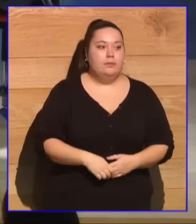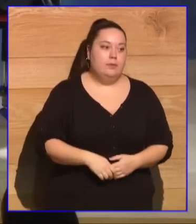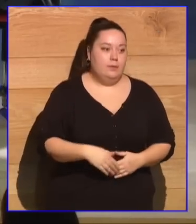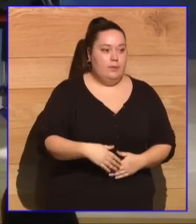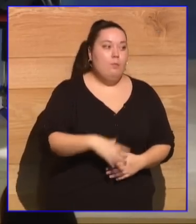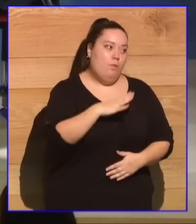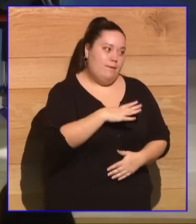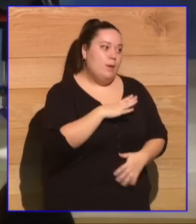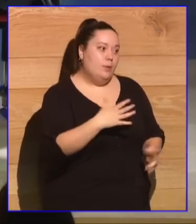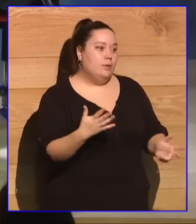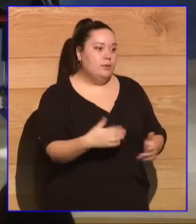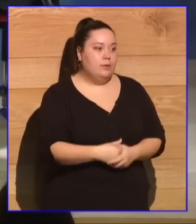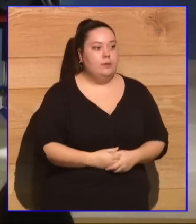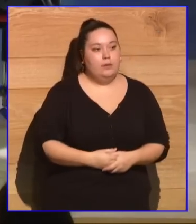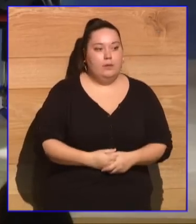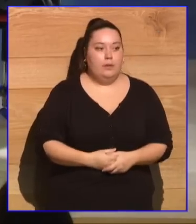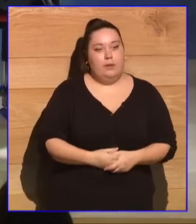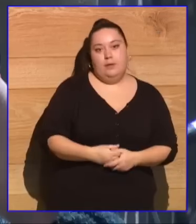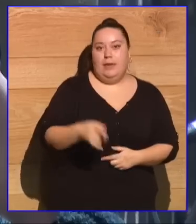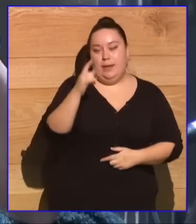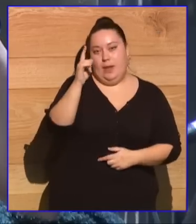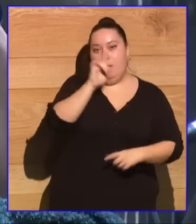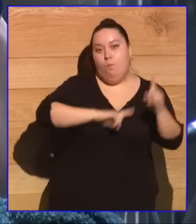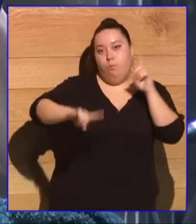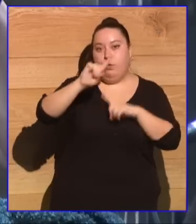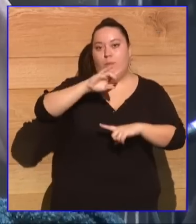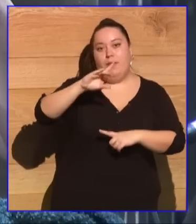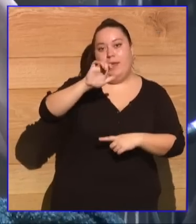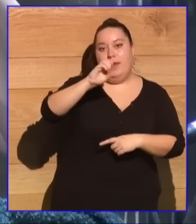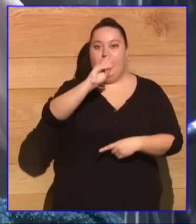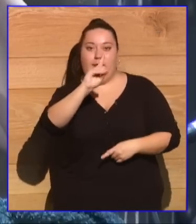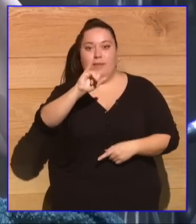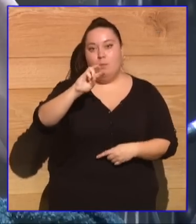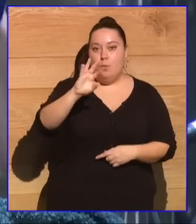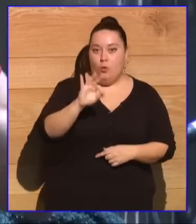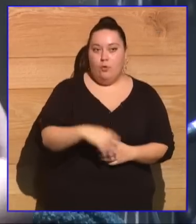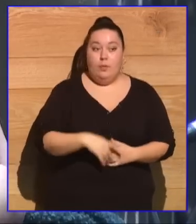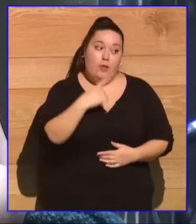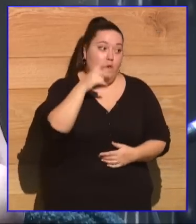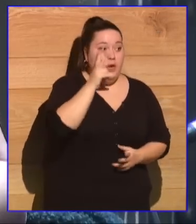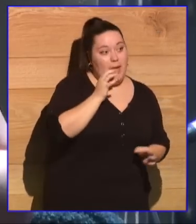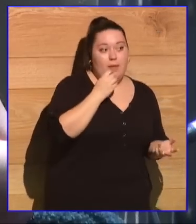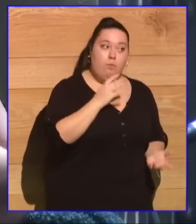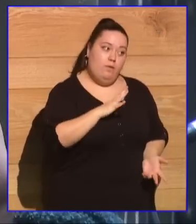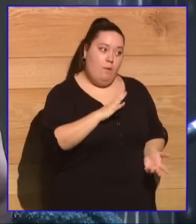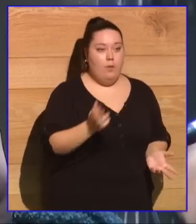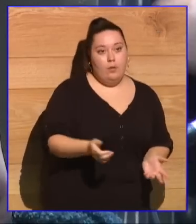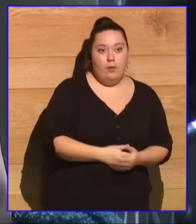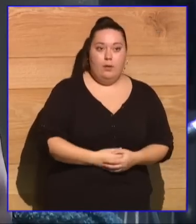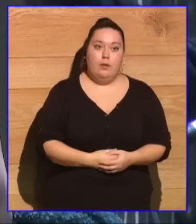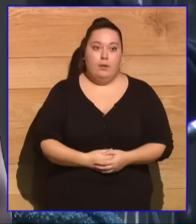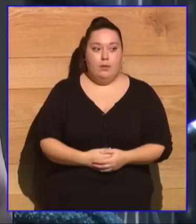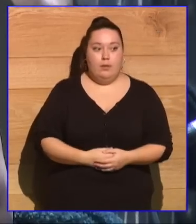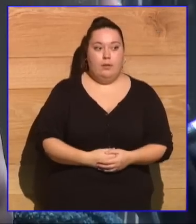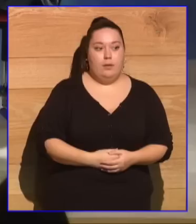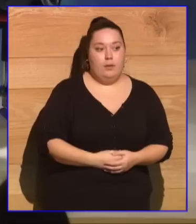pidiendo, ¿eh? Tiene complejo de Edipo, pues dilo. Estaba intentando. Pero dilo así. Claro, dilo con elegancia, como Claro. te mereces, como te Estaba mereces, haciendo como un se